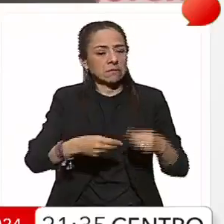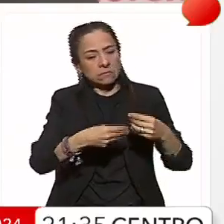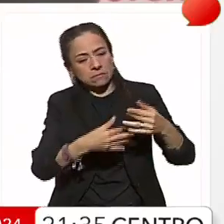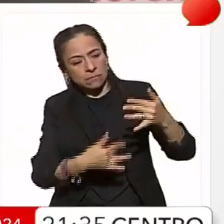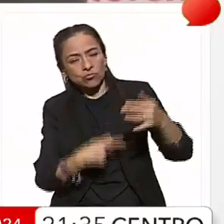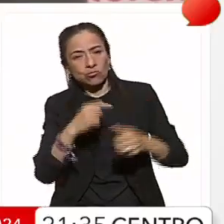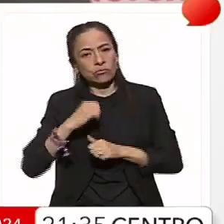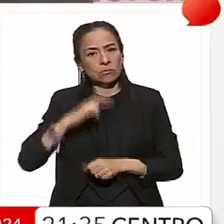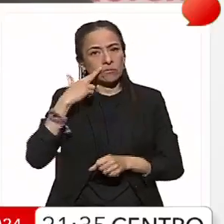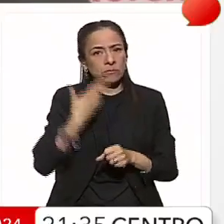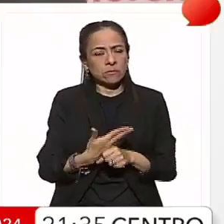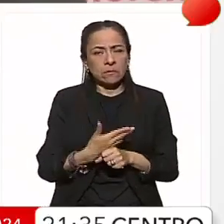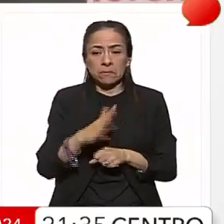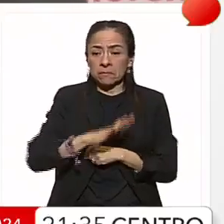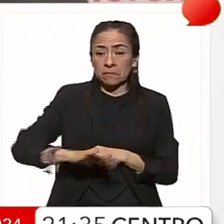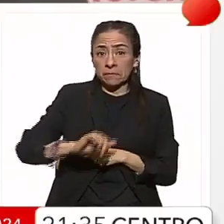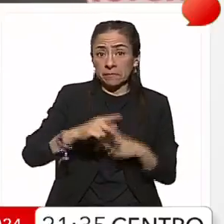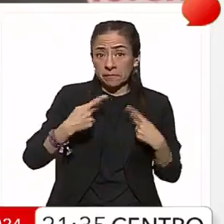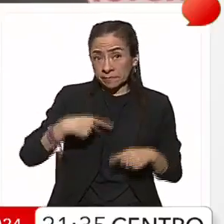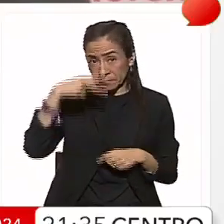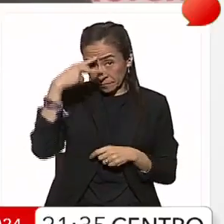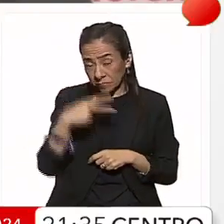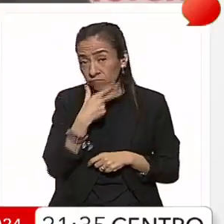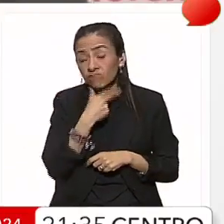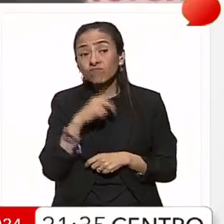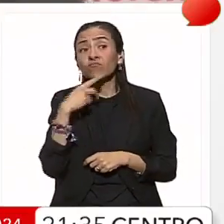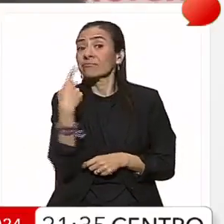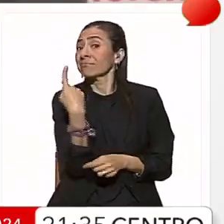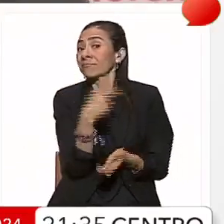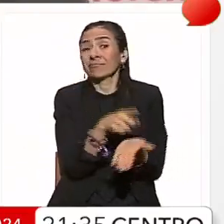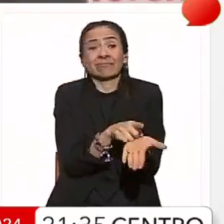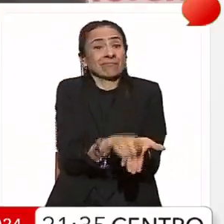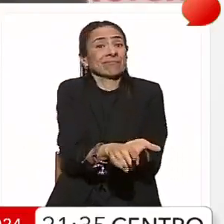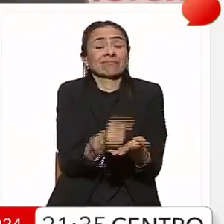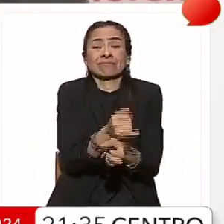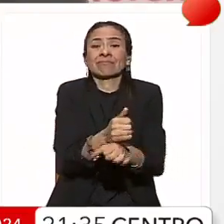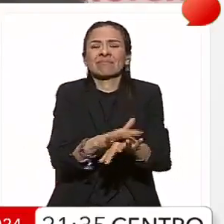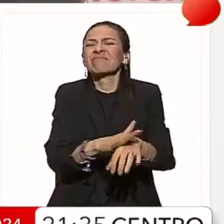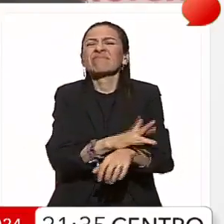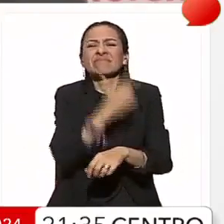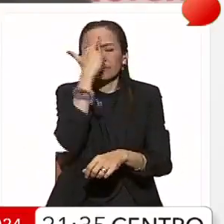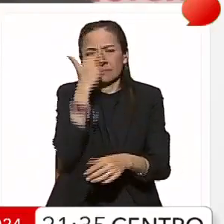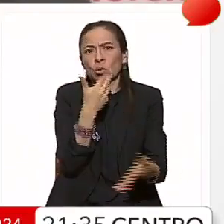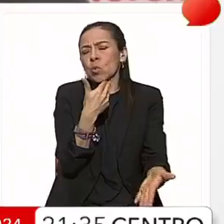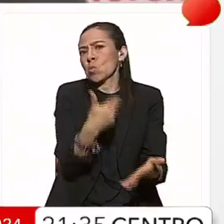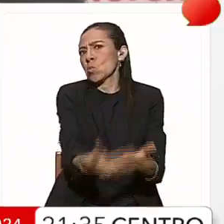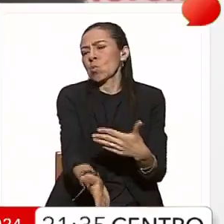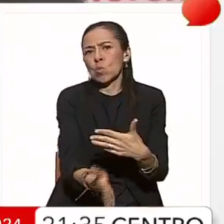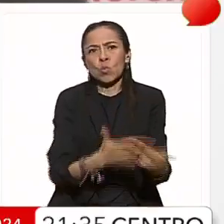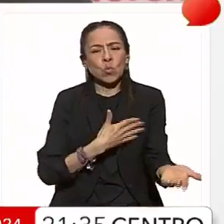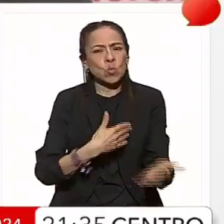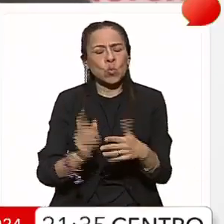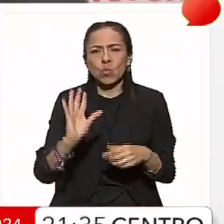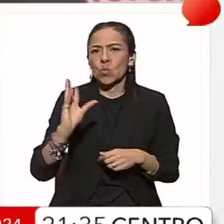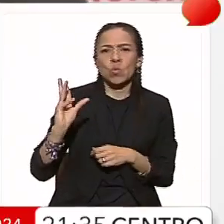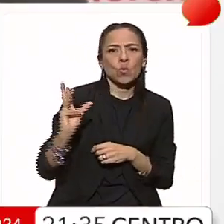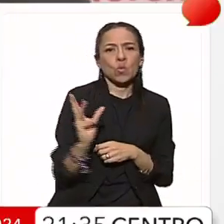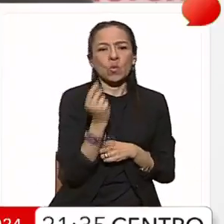de las mexicanas y de los mexicanos a estar informados por la innovación tecnológica que se va a tener. Esta